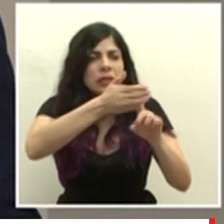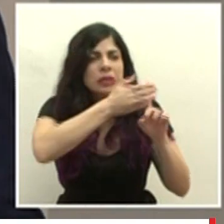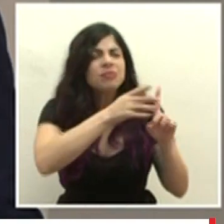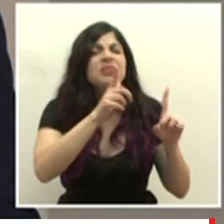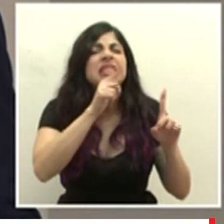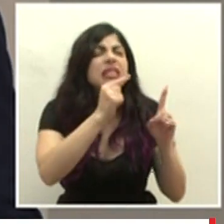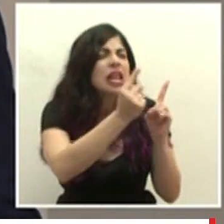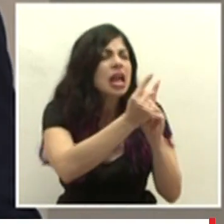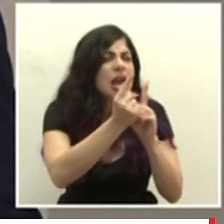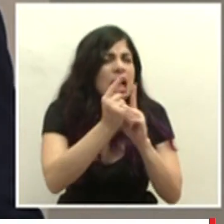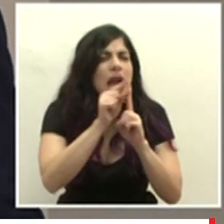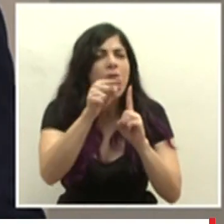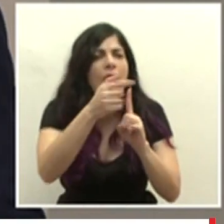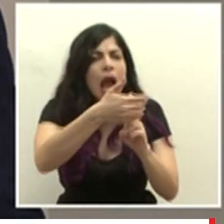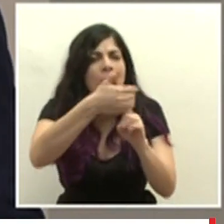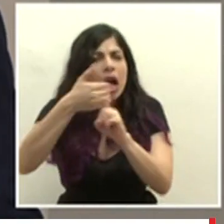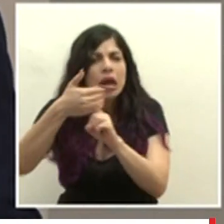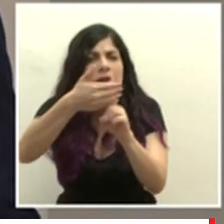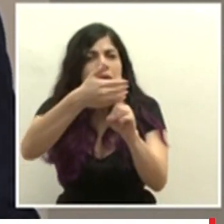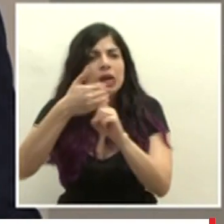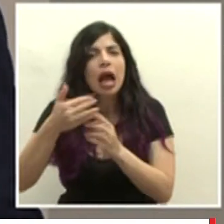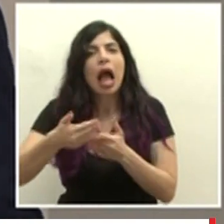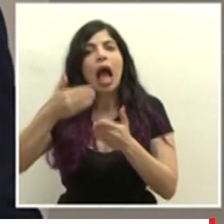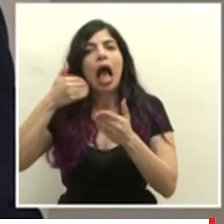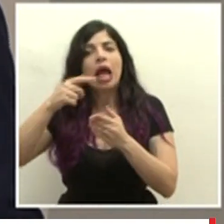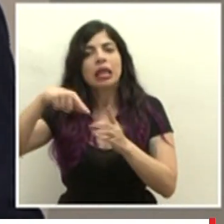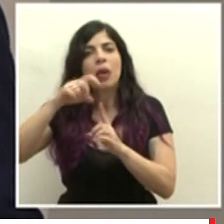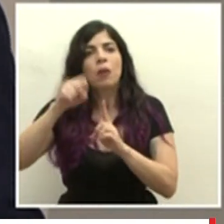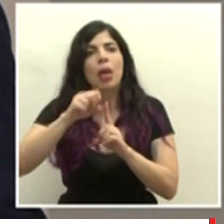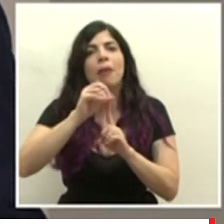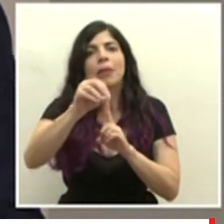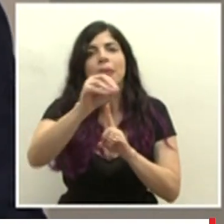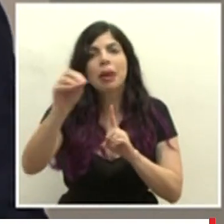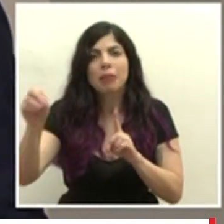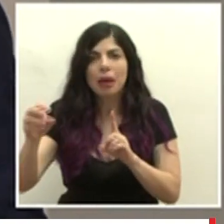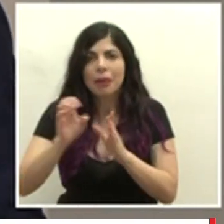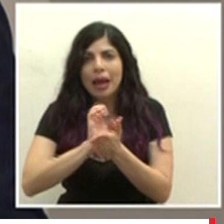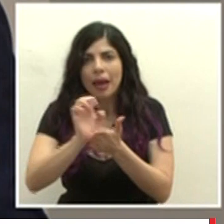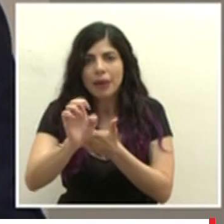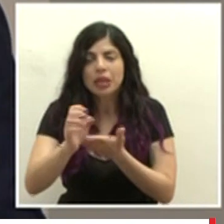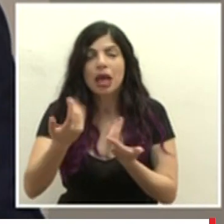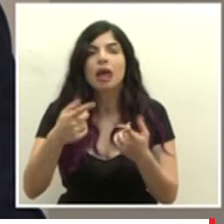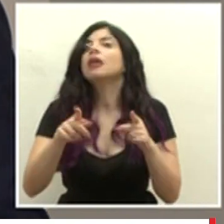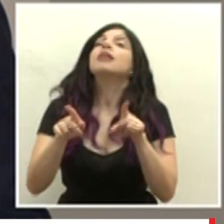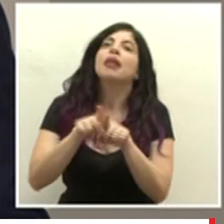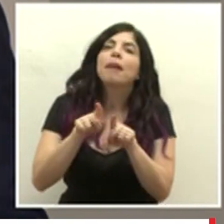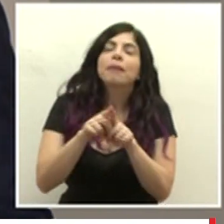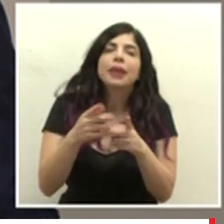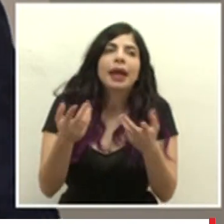contactos, de ese aislamiento previo a que haya exposición, de que exista obviamente pues un